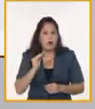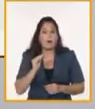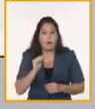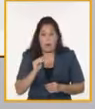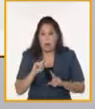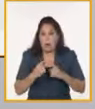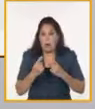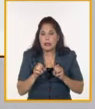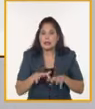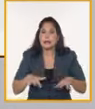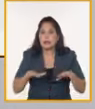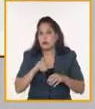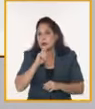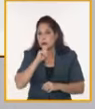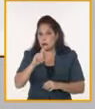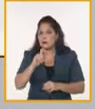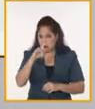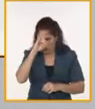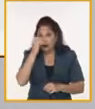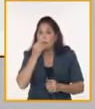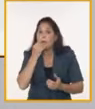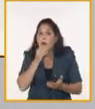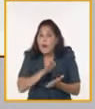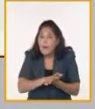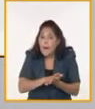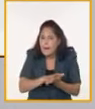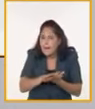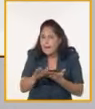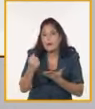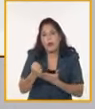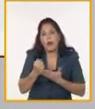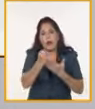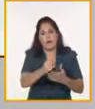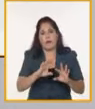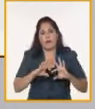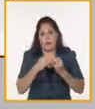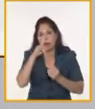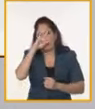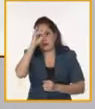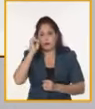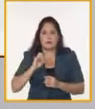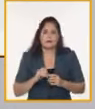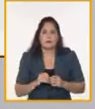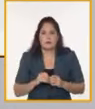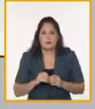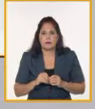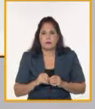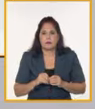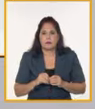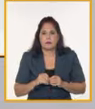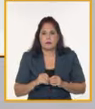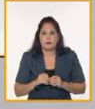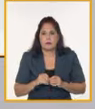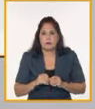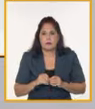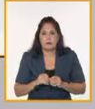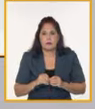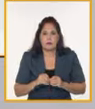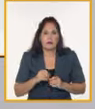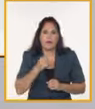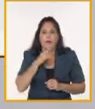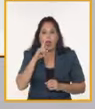determinadas circunstancias se permite esa eh ayuda Eh familiar de un familiar en lo como como